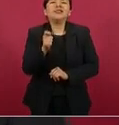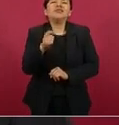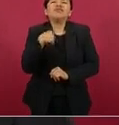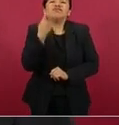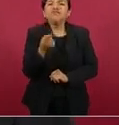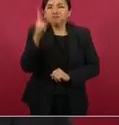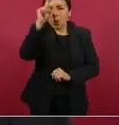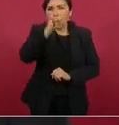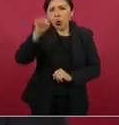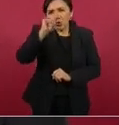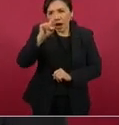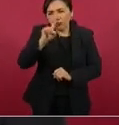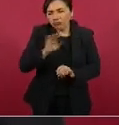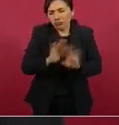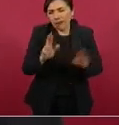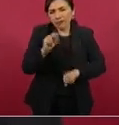recomendación